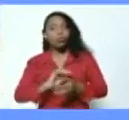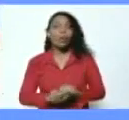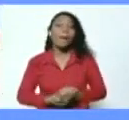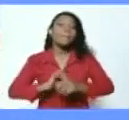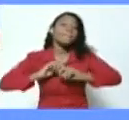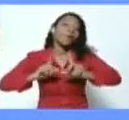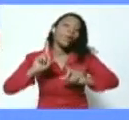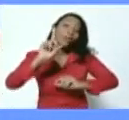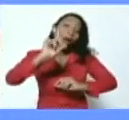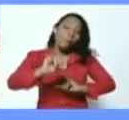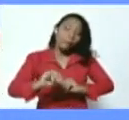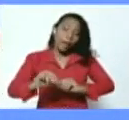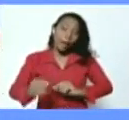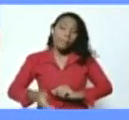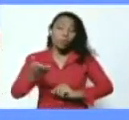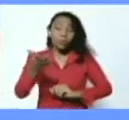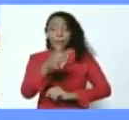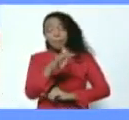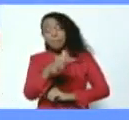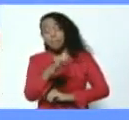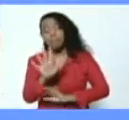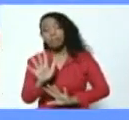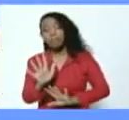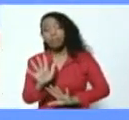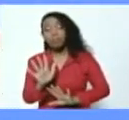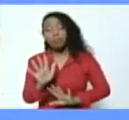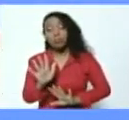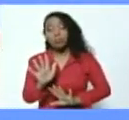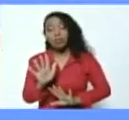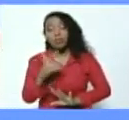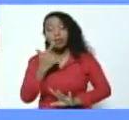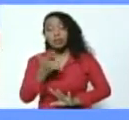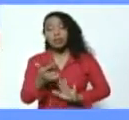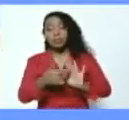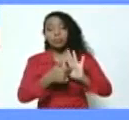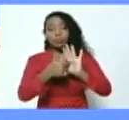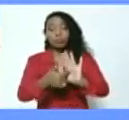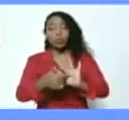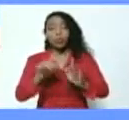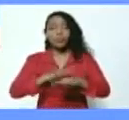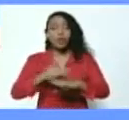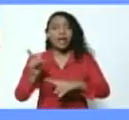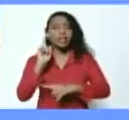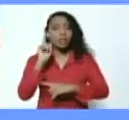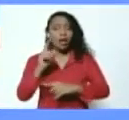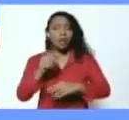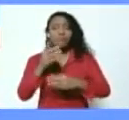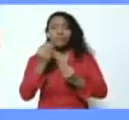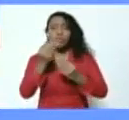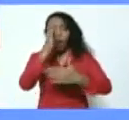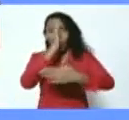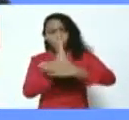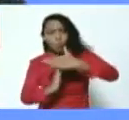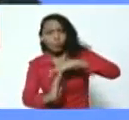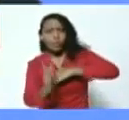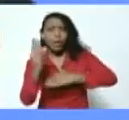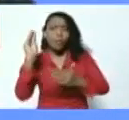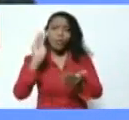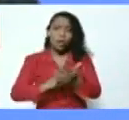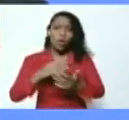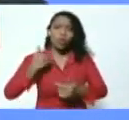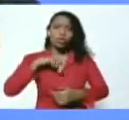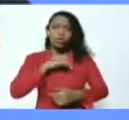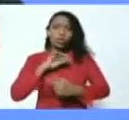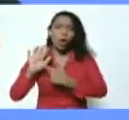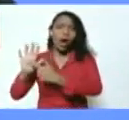Pero también me parece importante resaltar, porque es con mucha humildad ponernos nosotros como